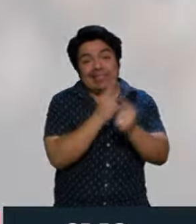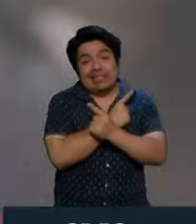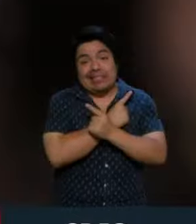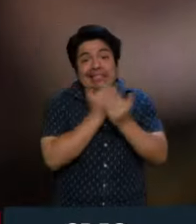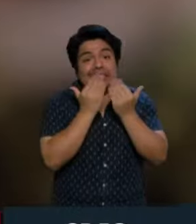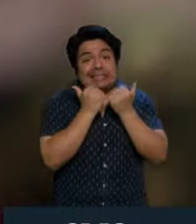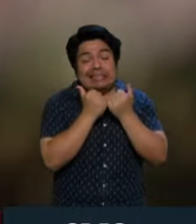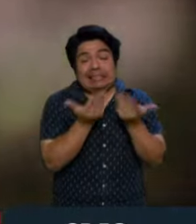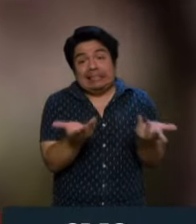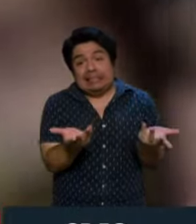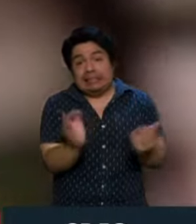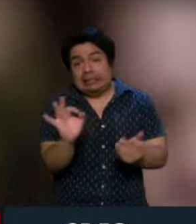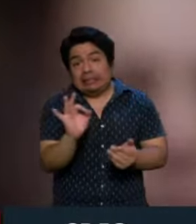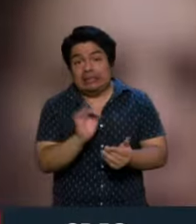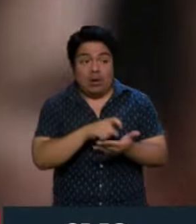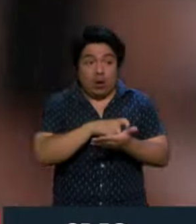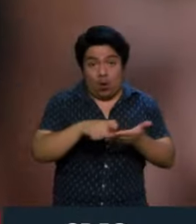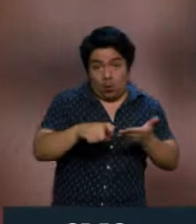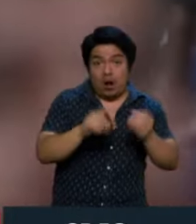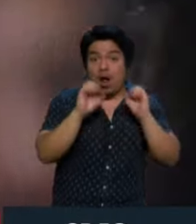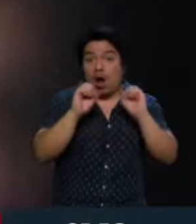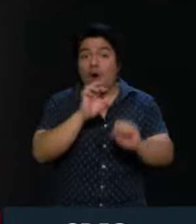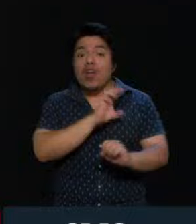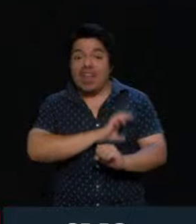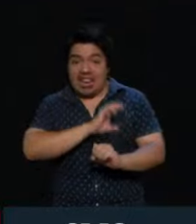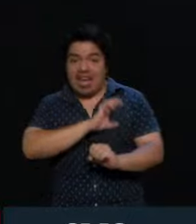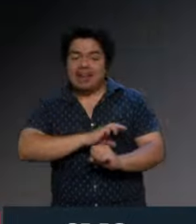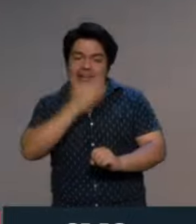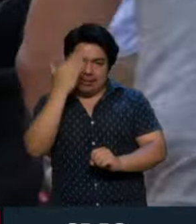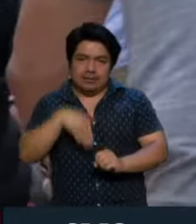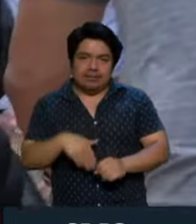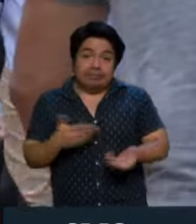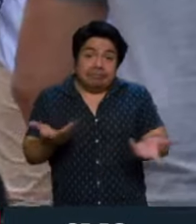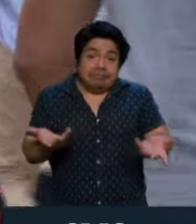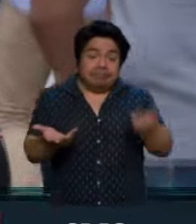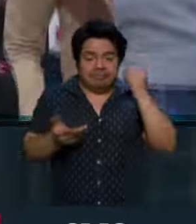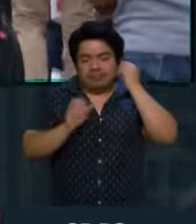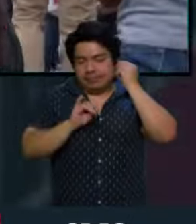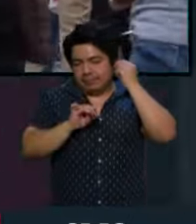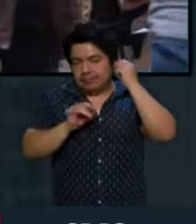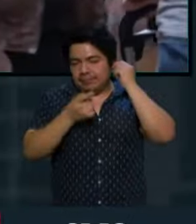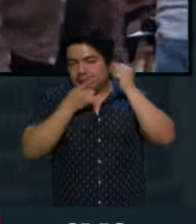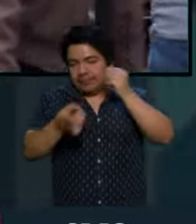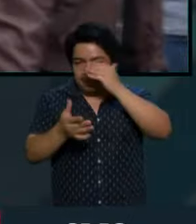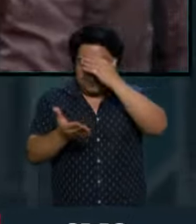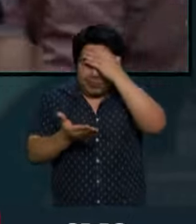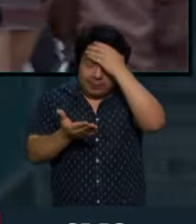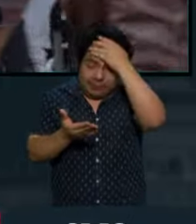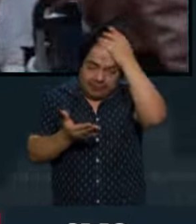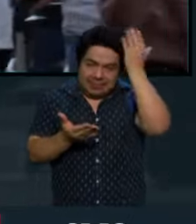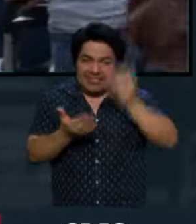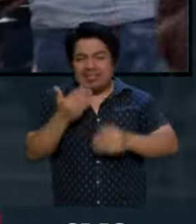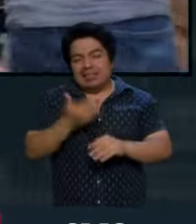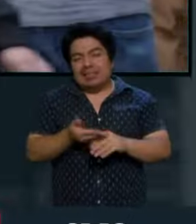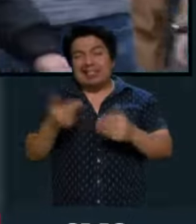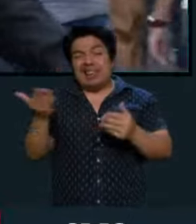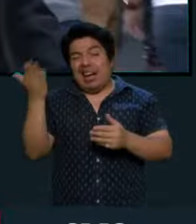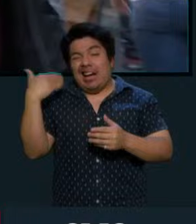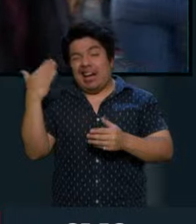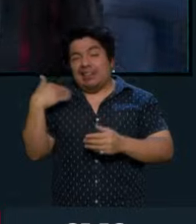sea a través de la compra o de la renta. Eso hay que decirlo, producto de una situación que se heredó del